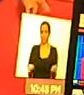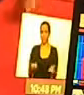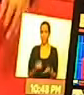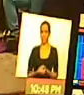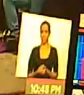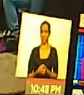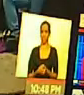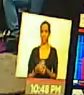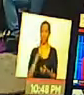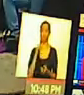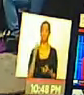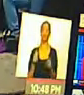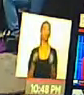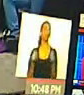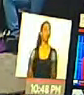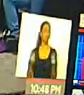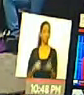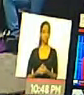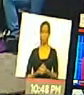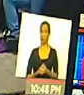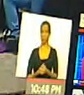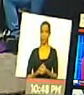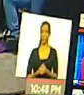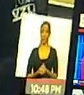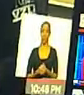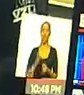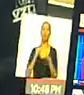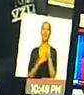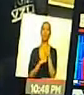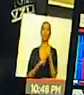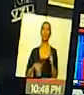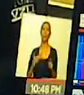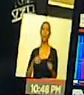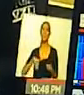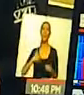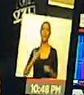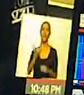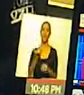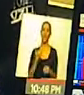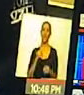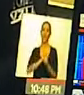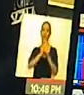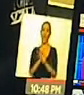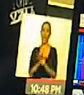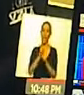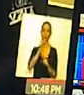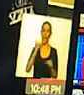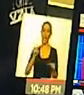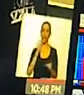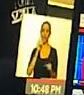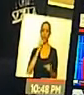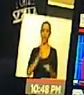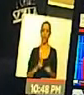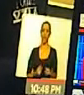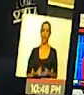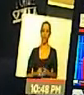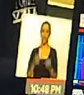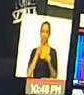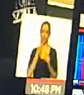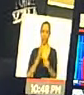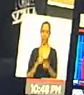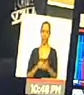200 yo creo que exagerando. Guaidó está arrecho, es que es capaz de traer el coronavirus para que la gente no hable mal de él. Pero bueno, son